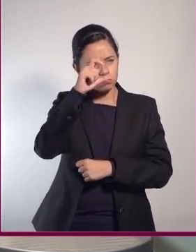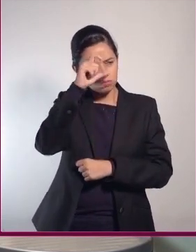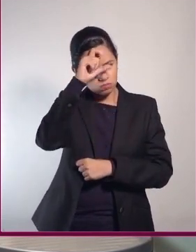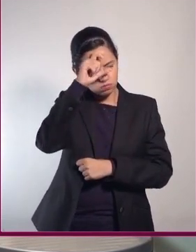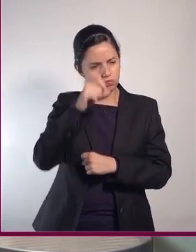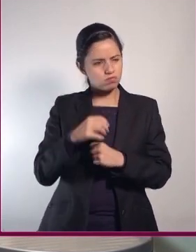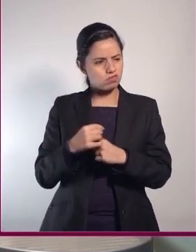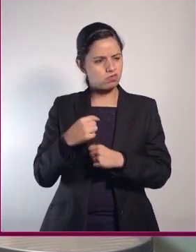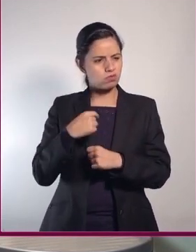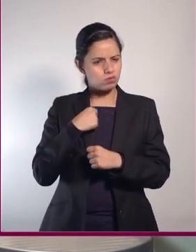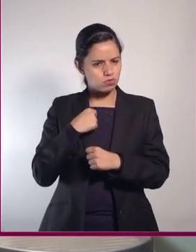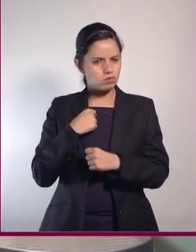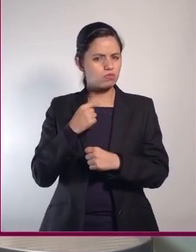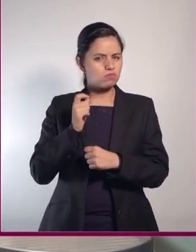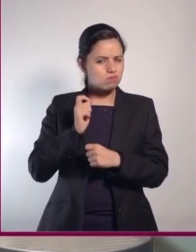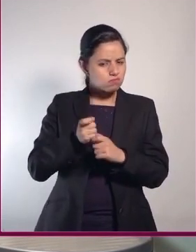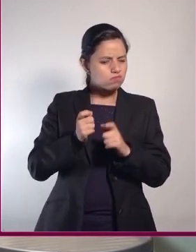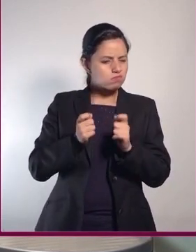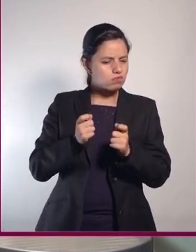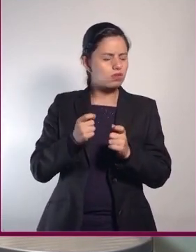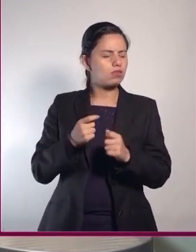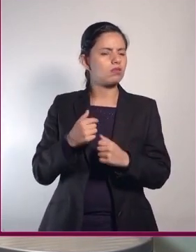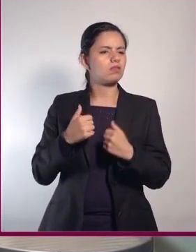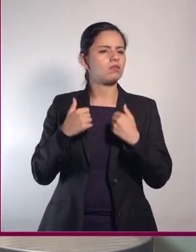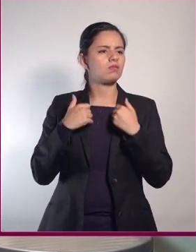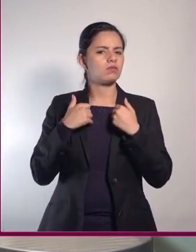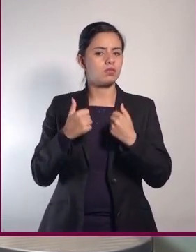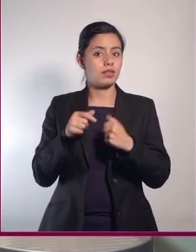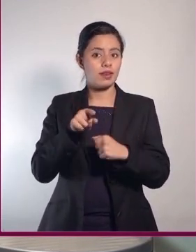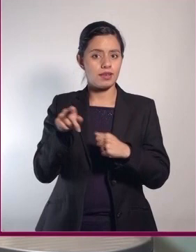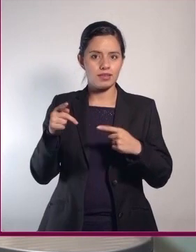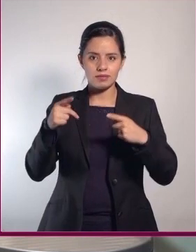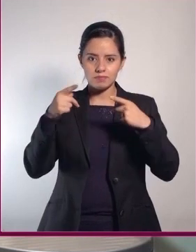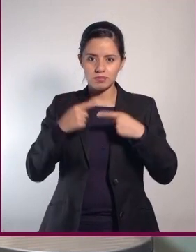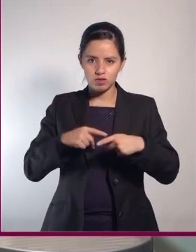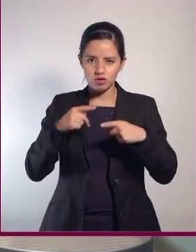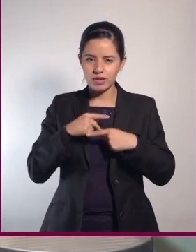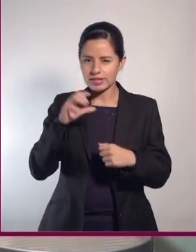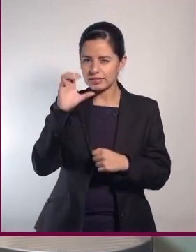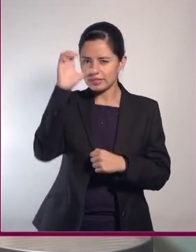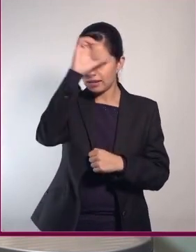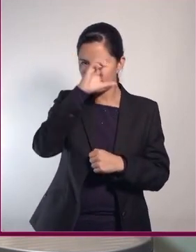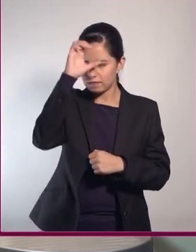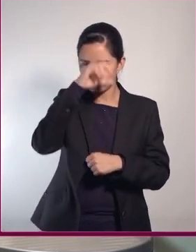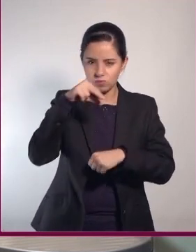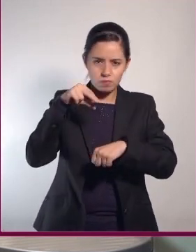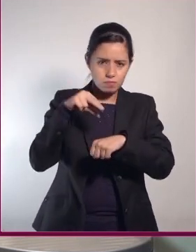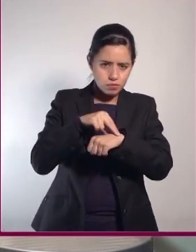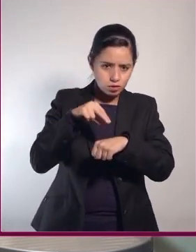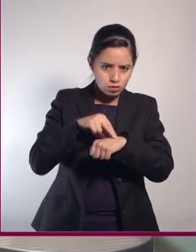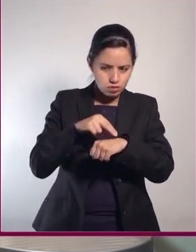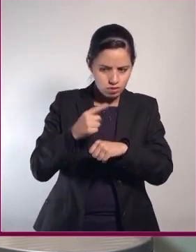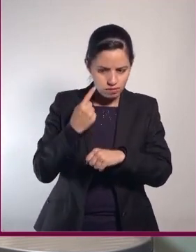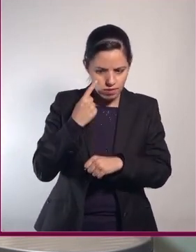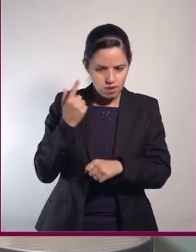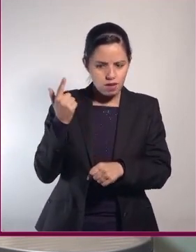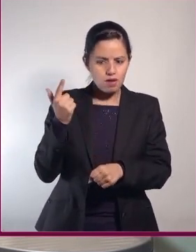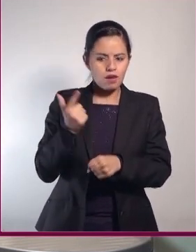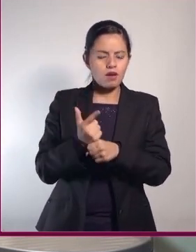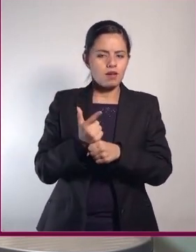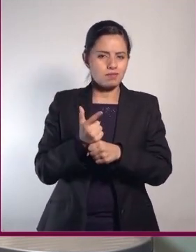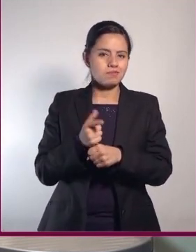encaminadas a descifrar sus misterios. Y cuando estas personas, científicos y médicos, encuentran una